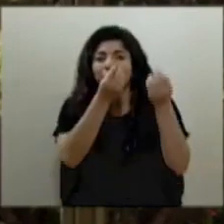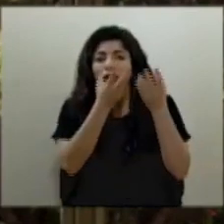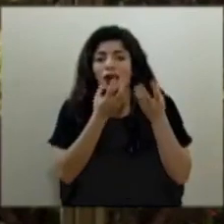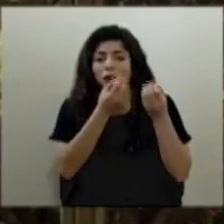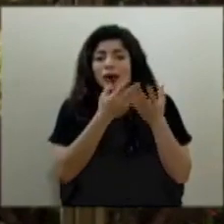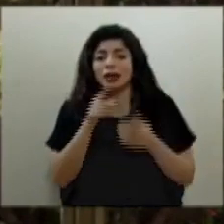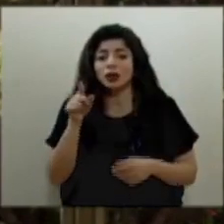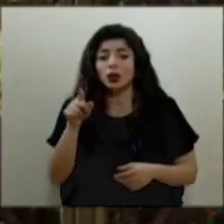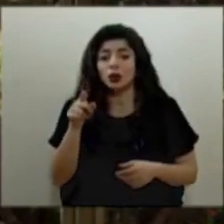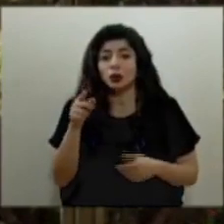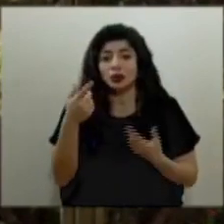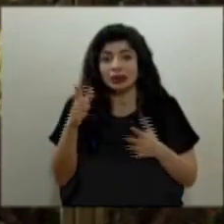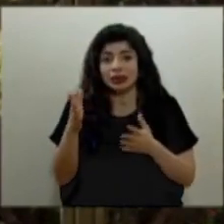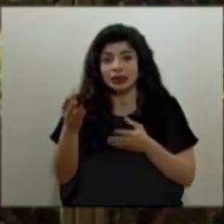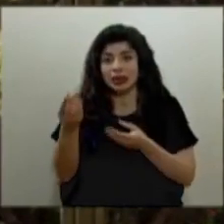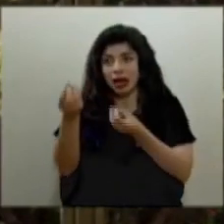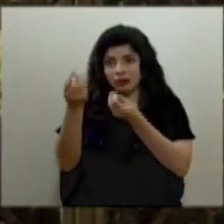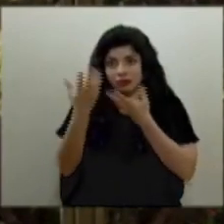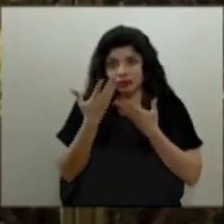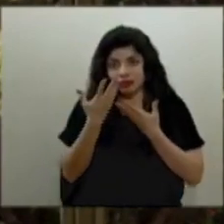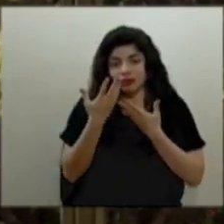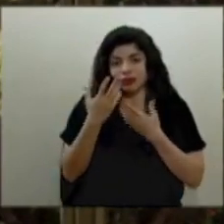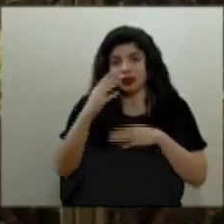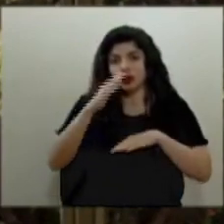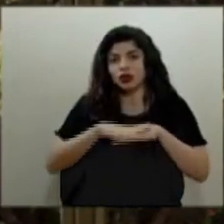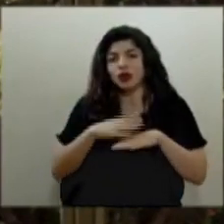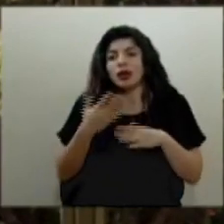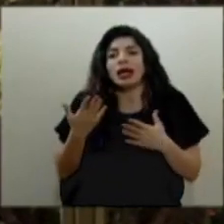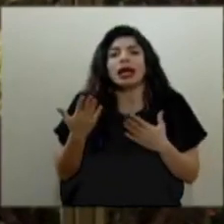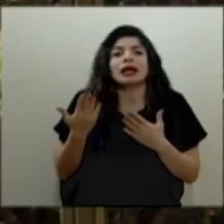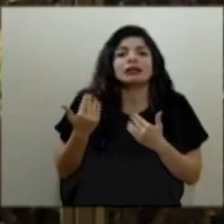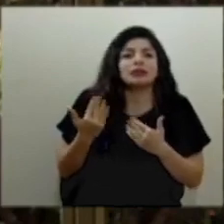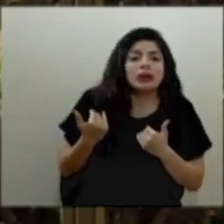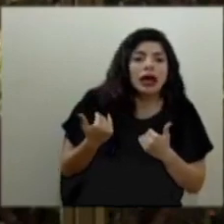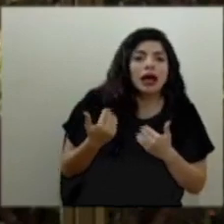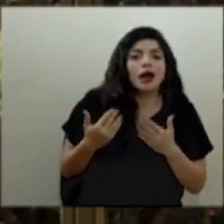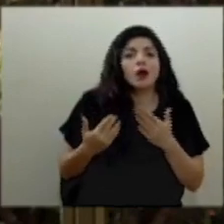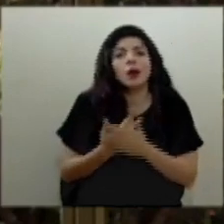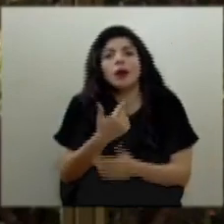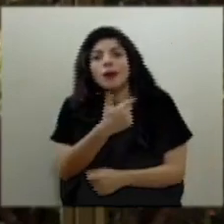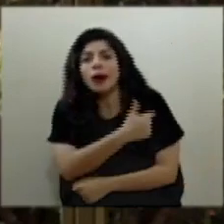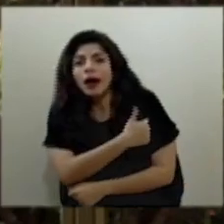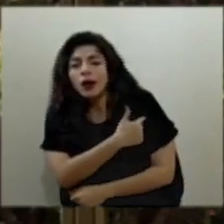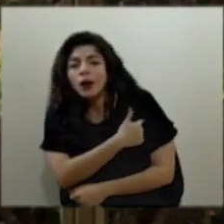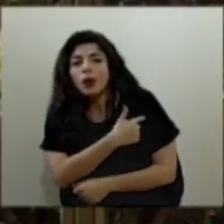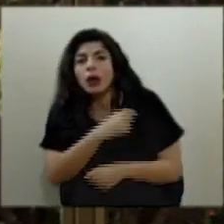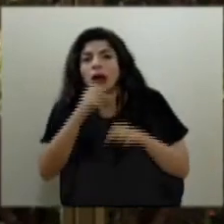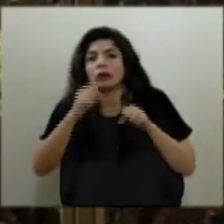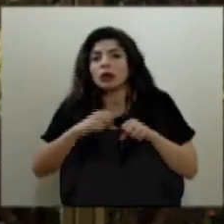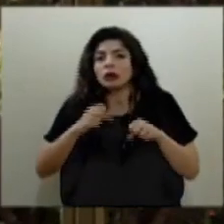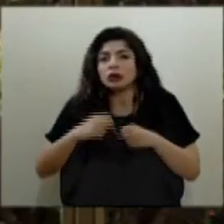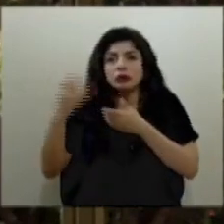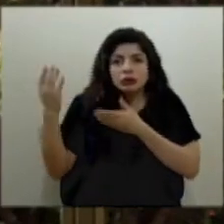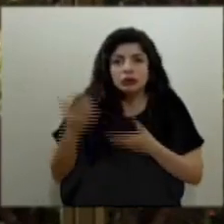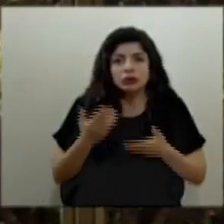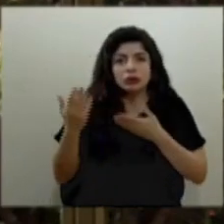informaciones que usted ha brindado en cuanto a las expectativas de nuevas vacunas posiblemente llegando al